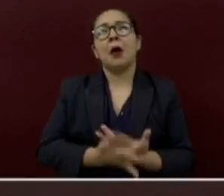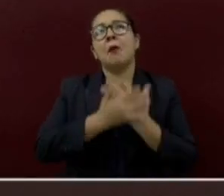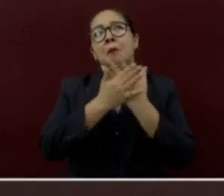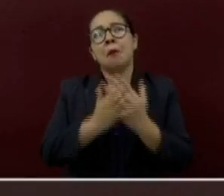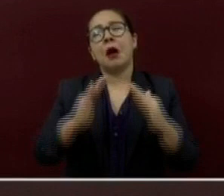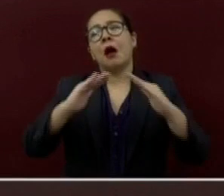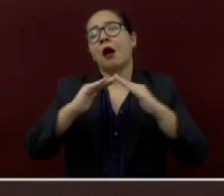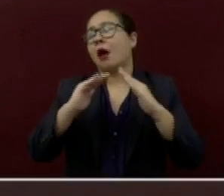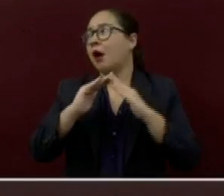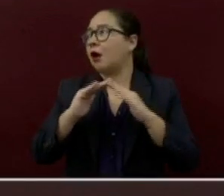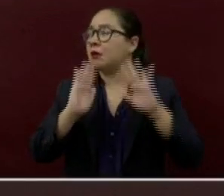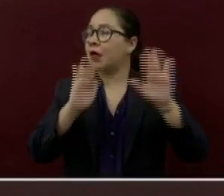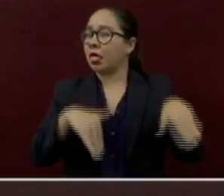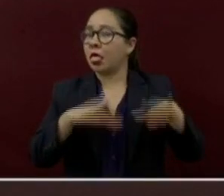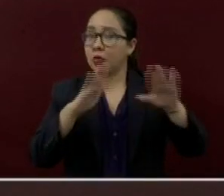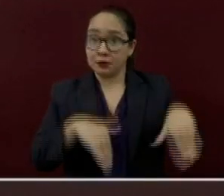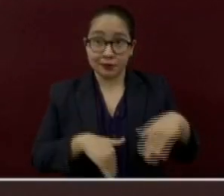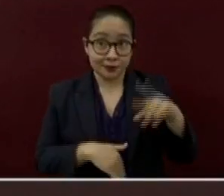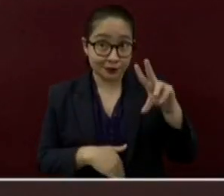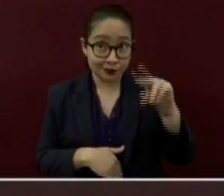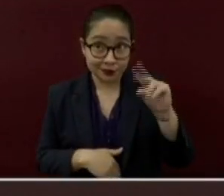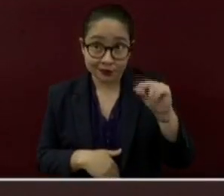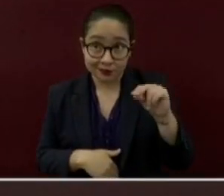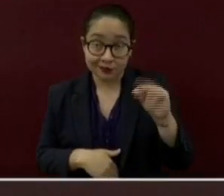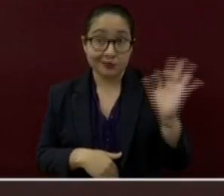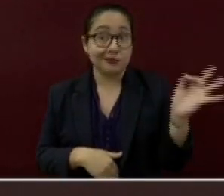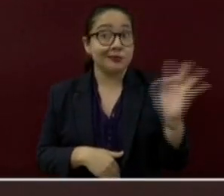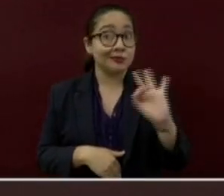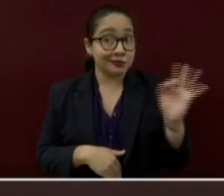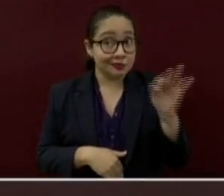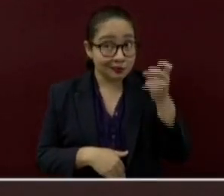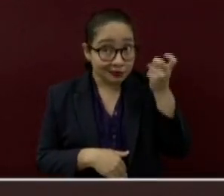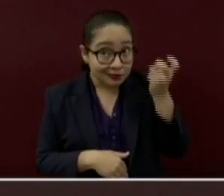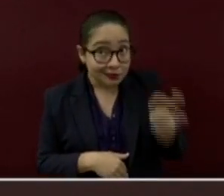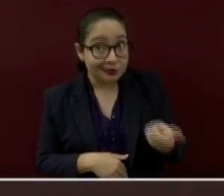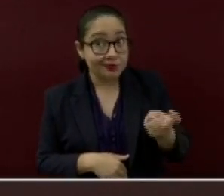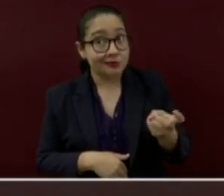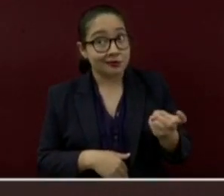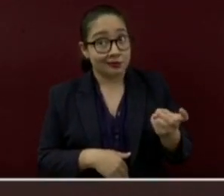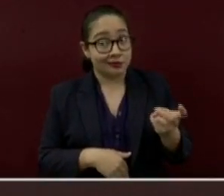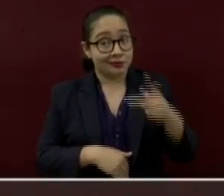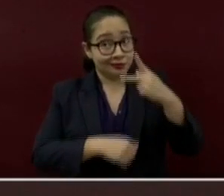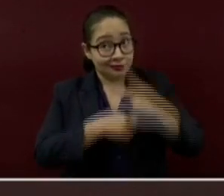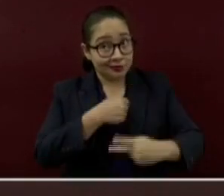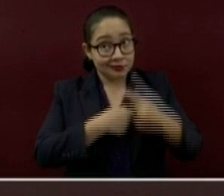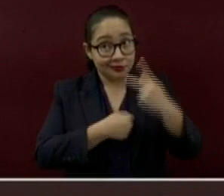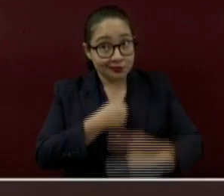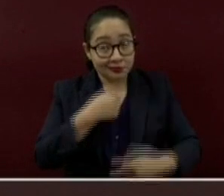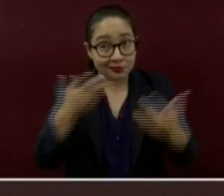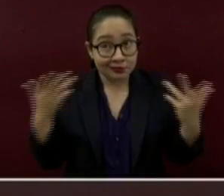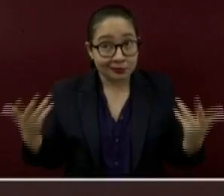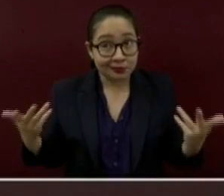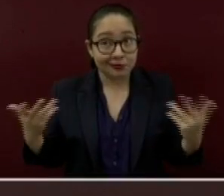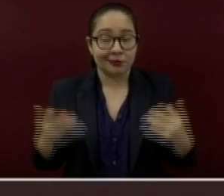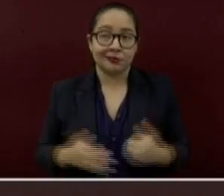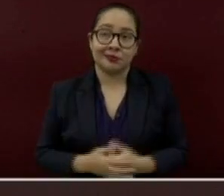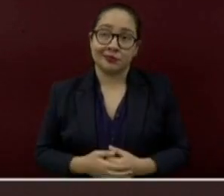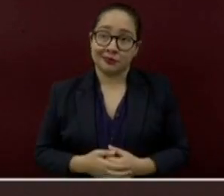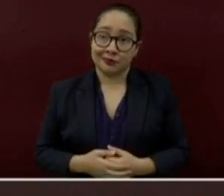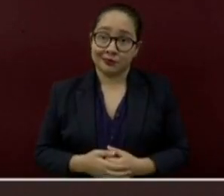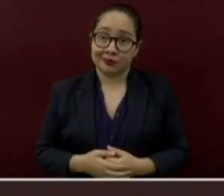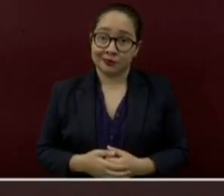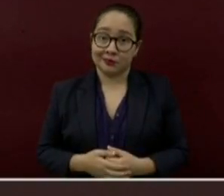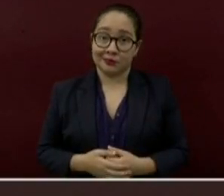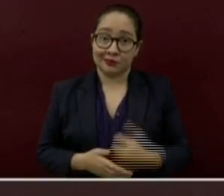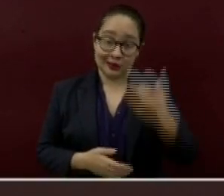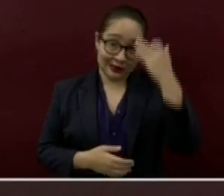mejoren porque eso puede ser todo lo contrario no será así todo lo contrario le